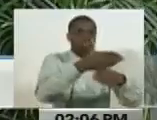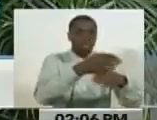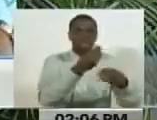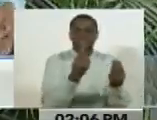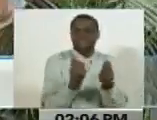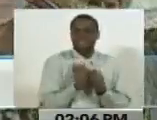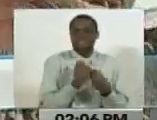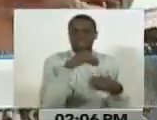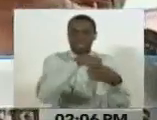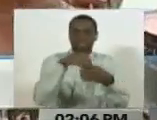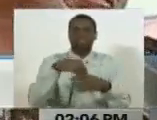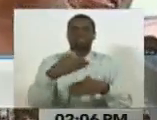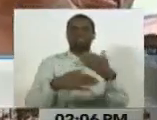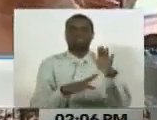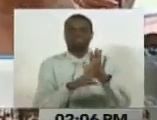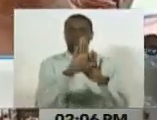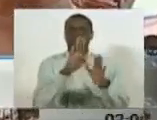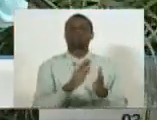Ustedes ya